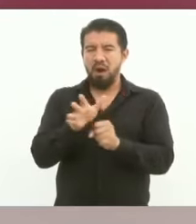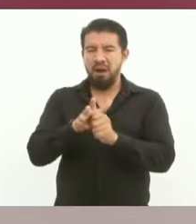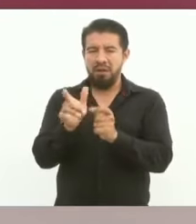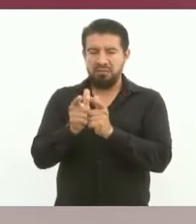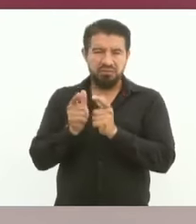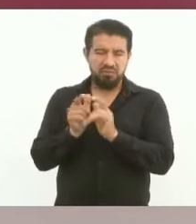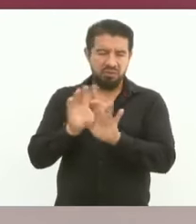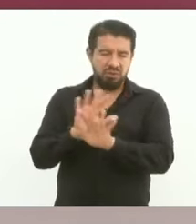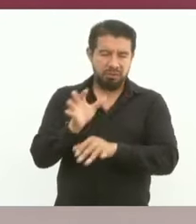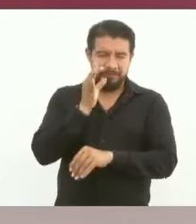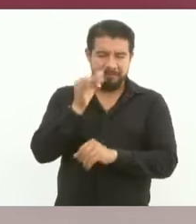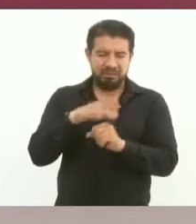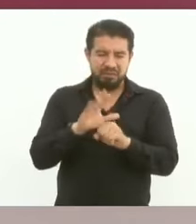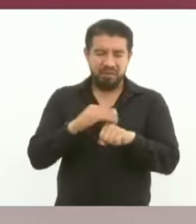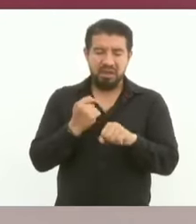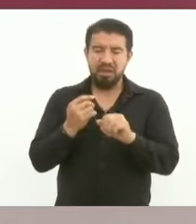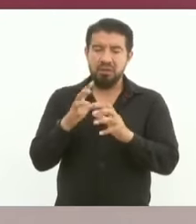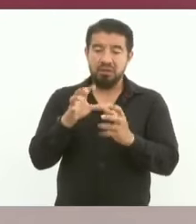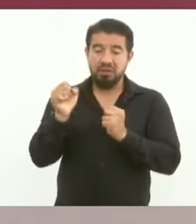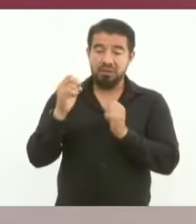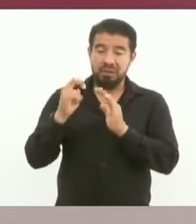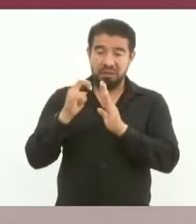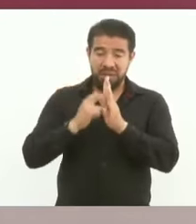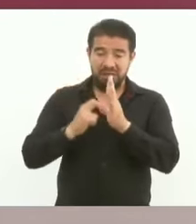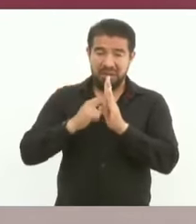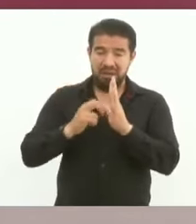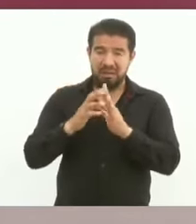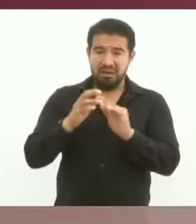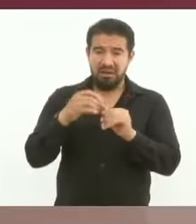reformaron la Constitución y le quitaron